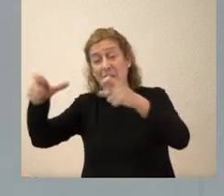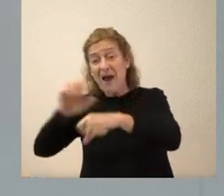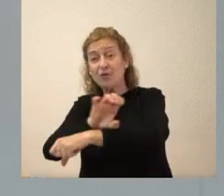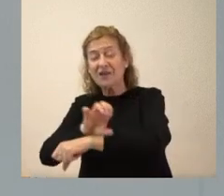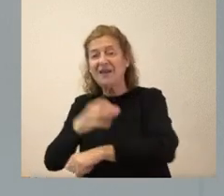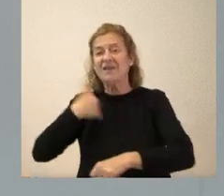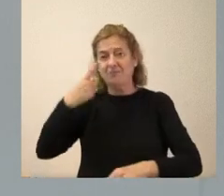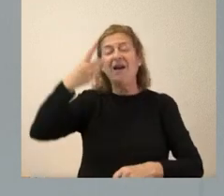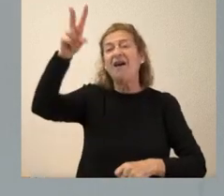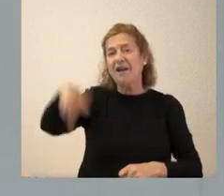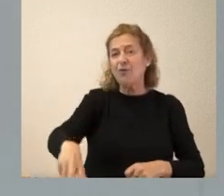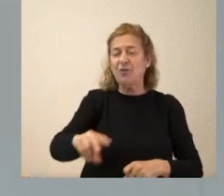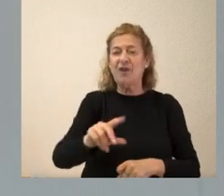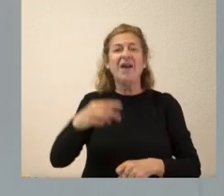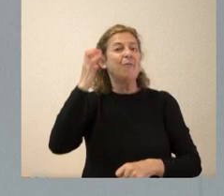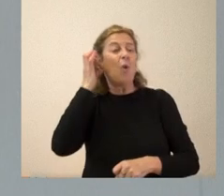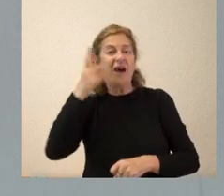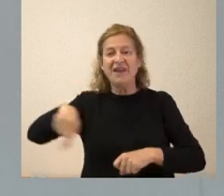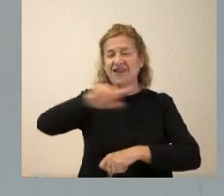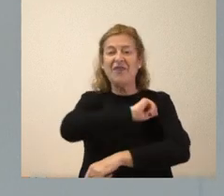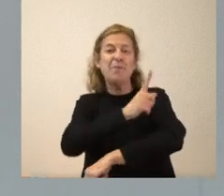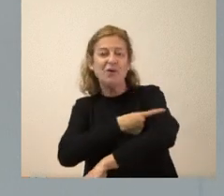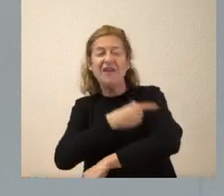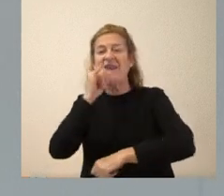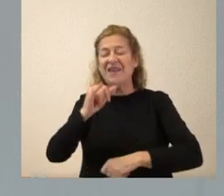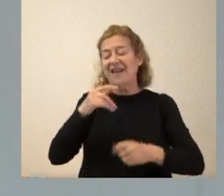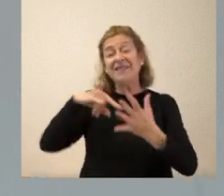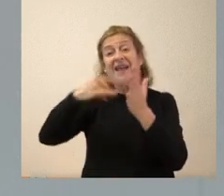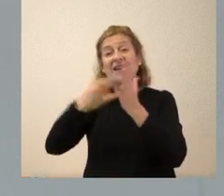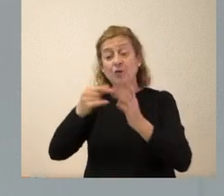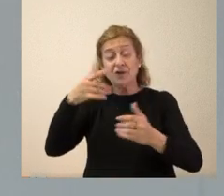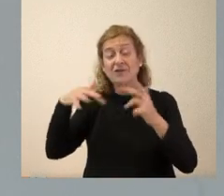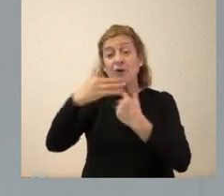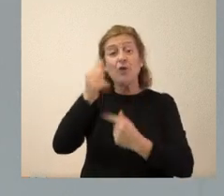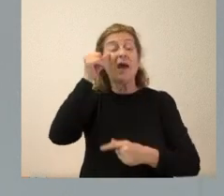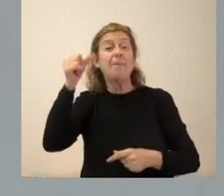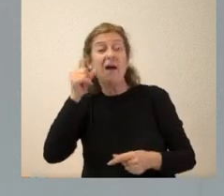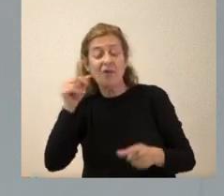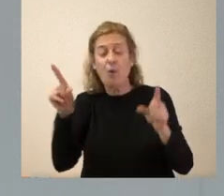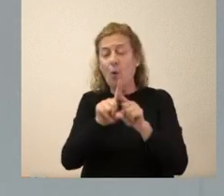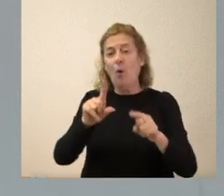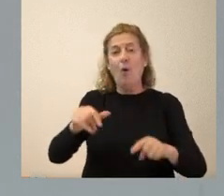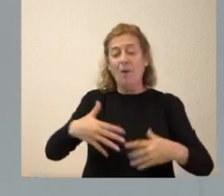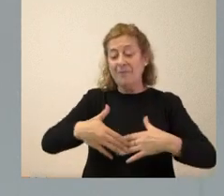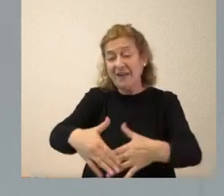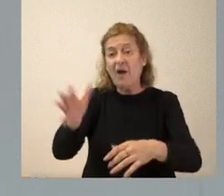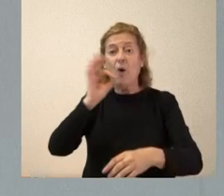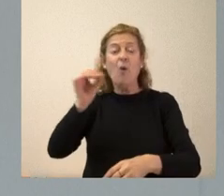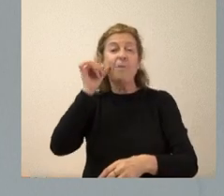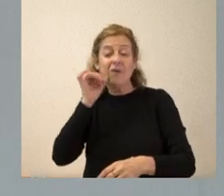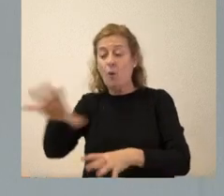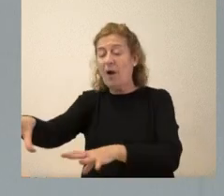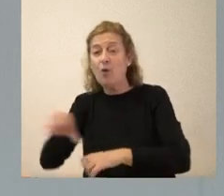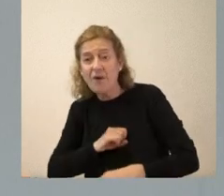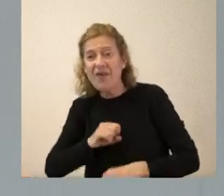ha reconocido la situación de las mujeres deportistas y técnicos que se encuentra en situación de embarazo maternidad o adopción o tutela para el desarrollo de su actividad deportiva En definitiva